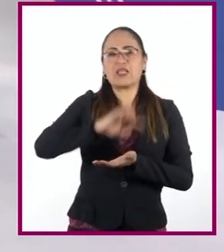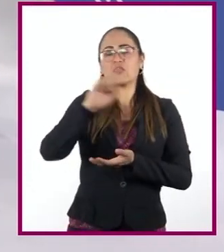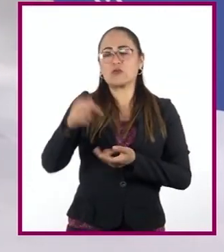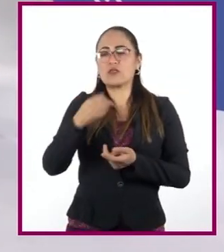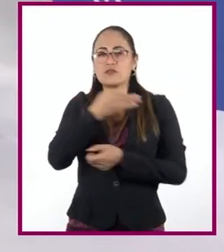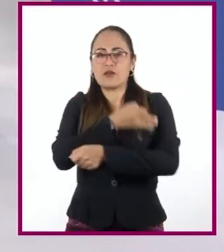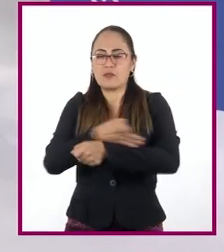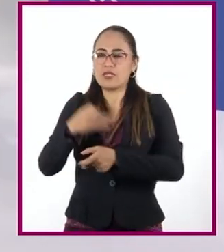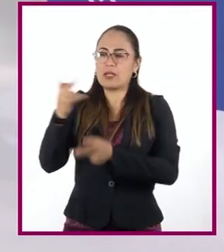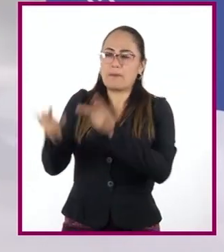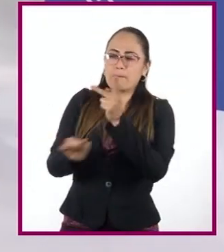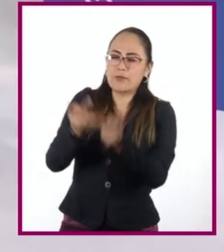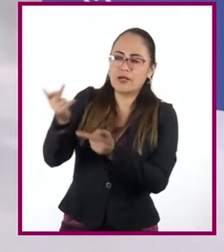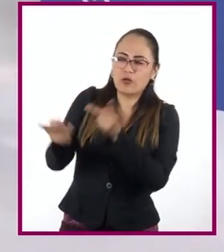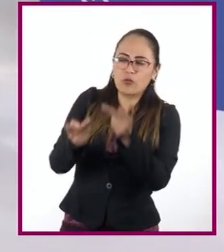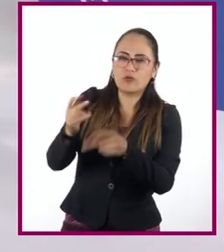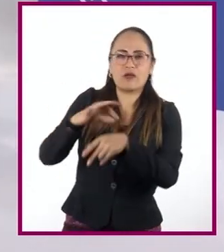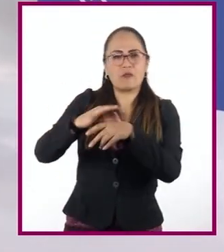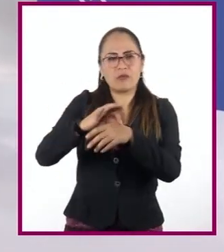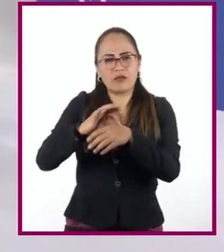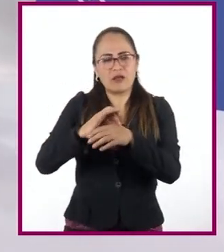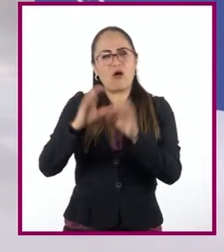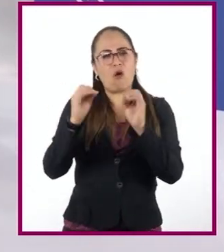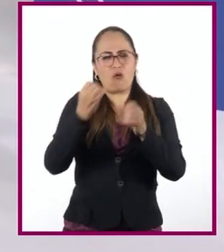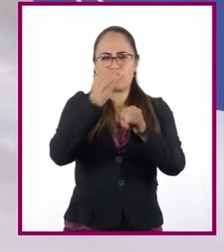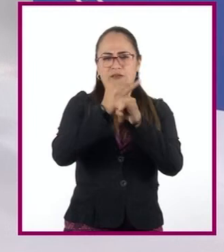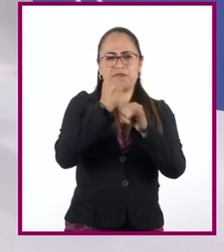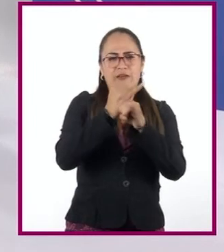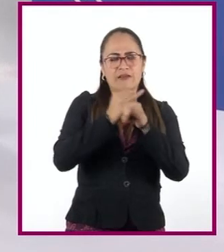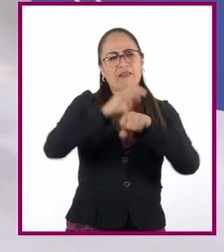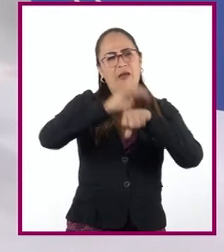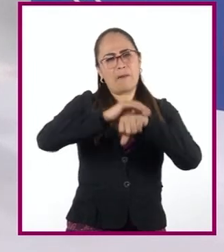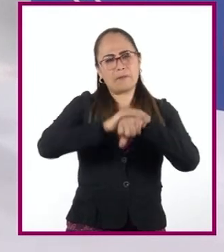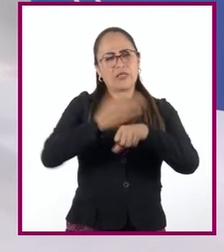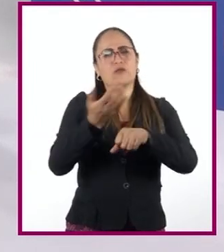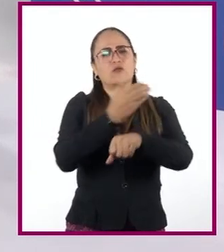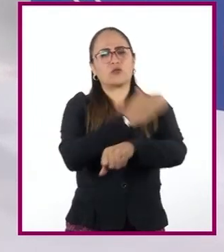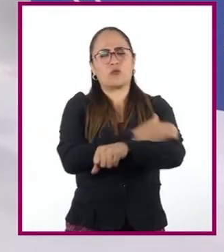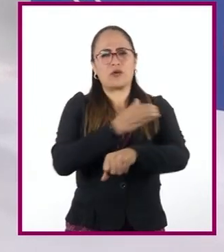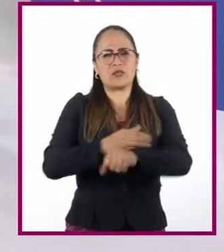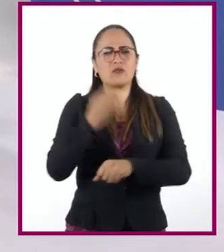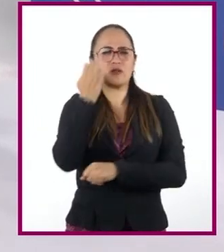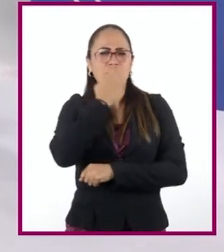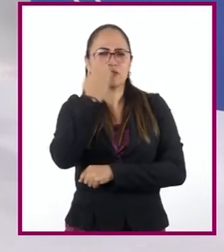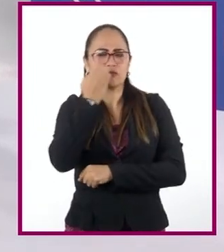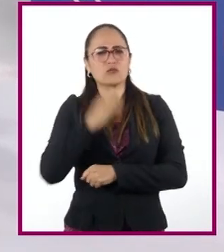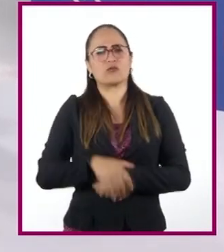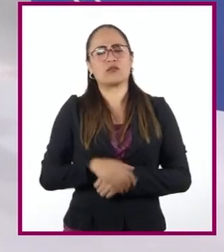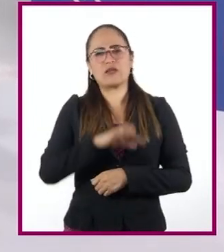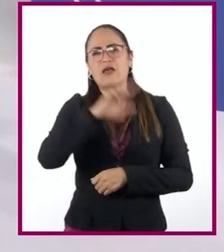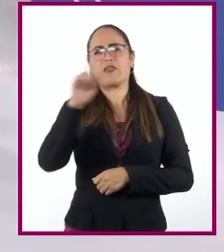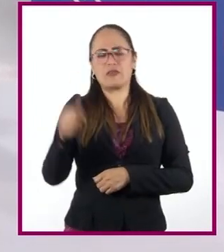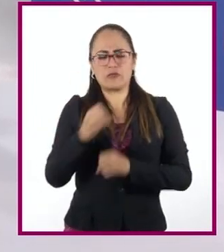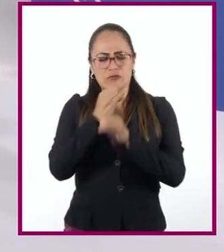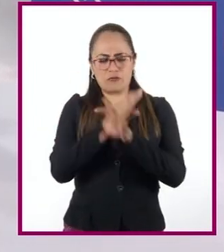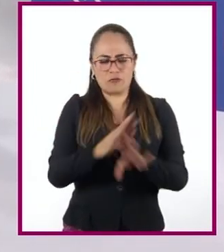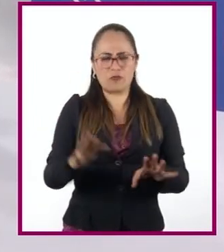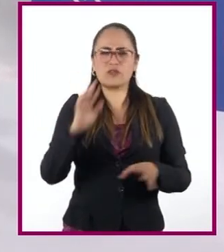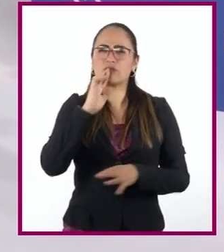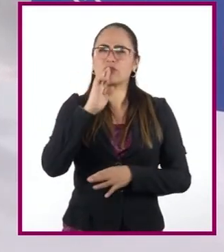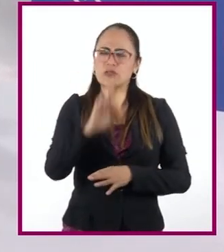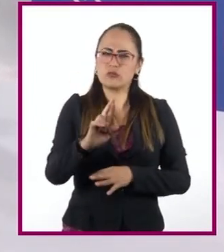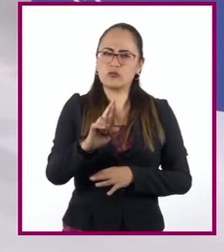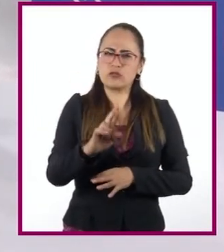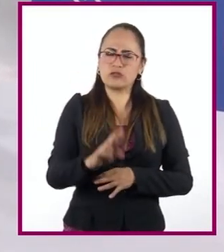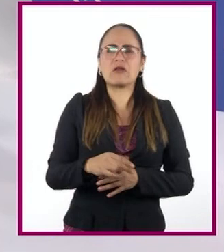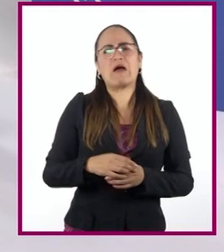familia de manera presencial o en línea, a sus amigos o compañeros de la escuela. A partir de los resultados que obtengan,